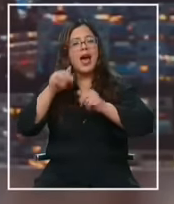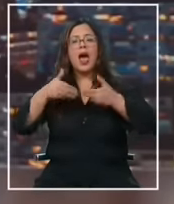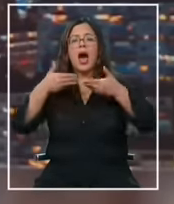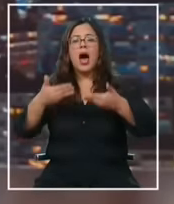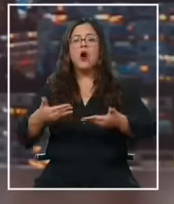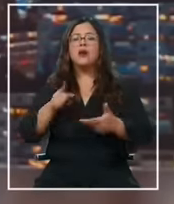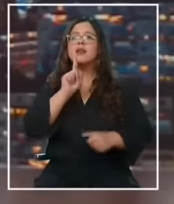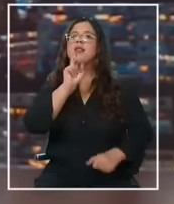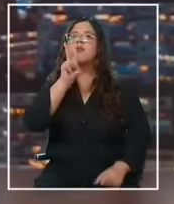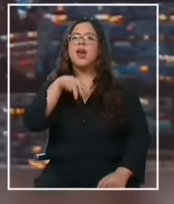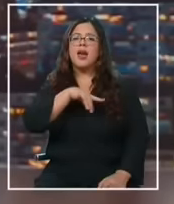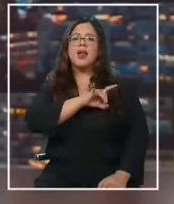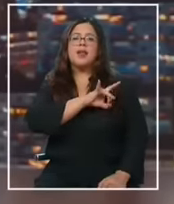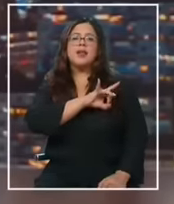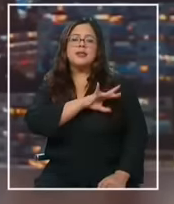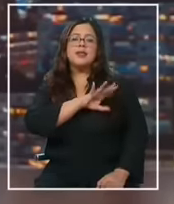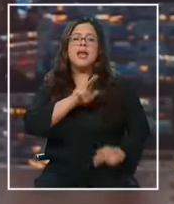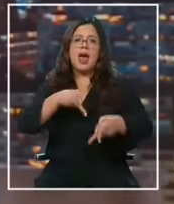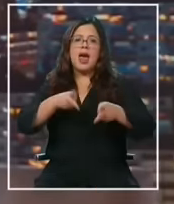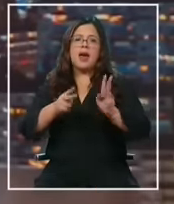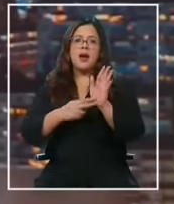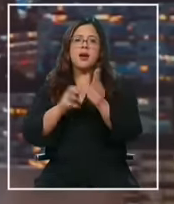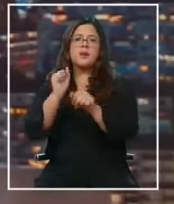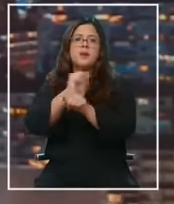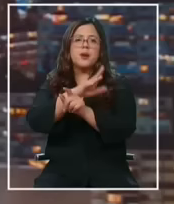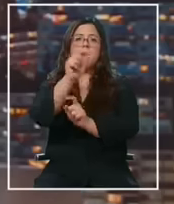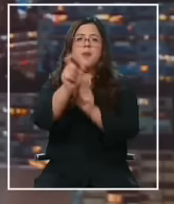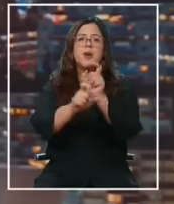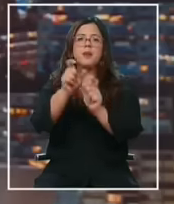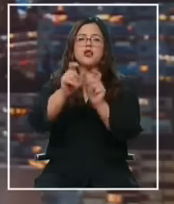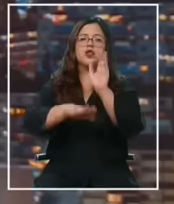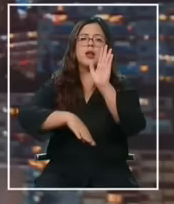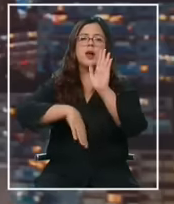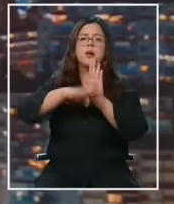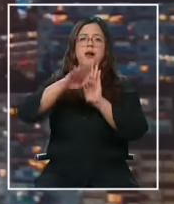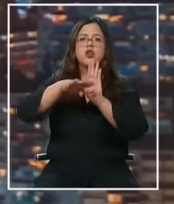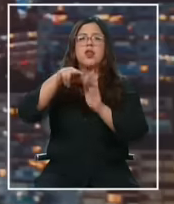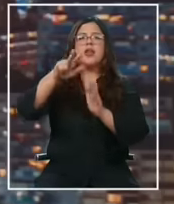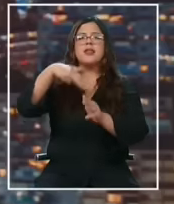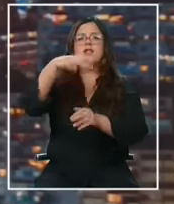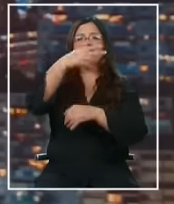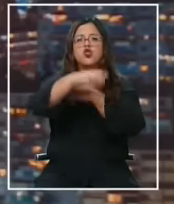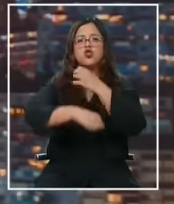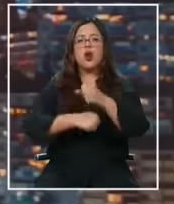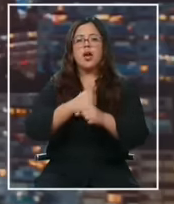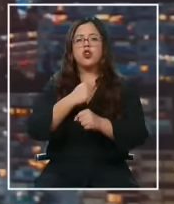este momento Televisión Nacional de Chile está autorizada a transmitir programas para mayores de